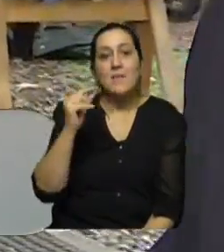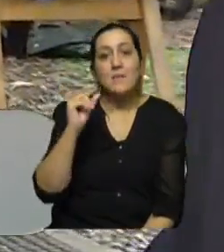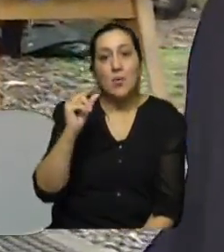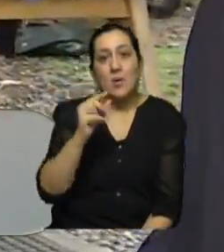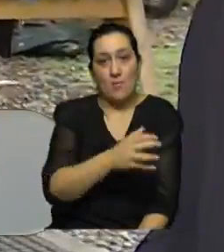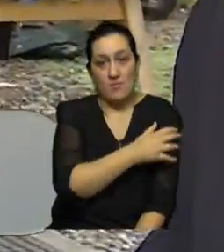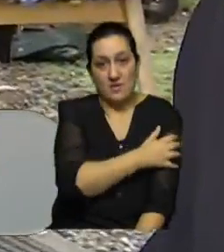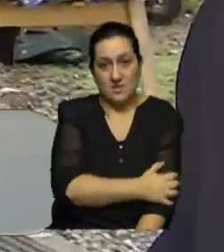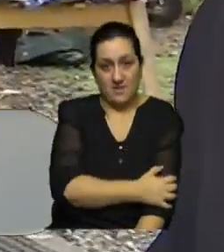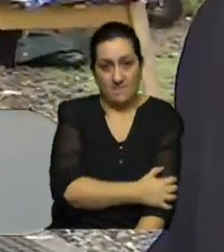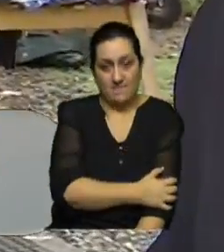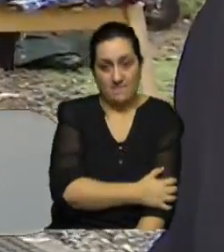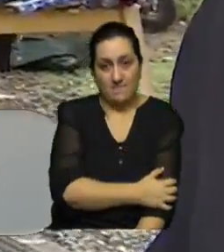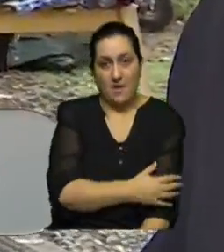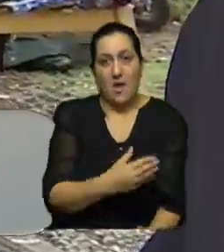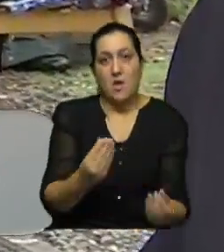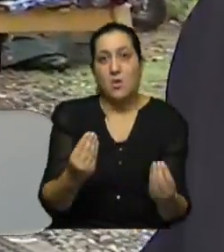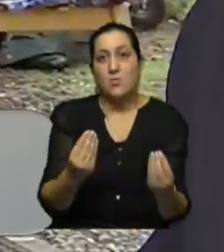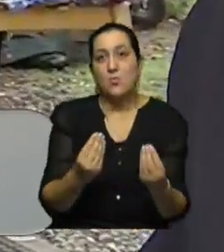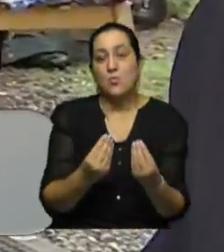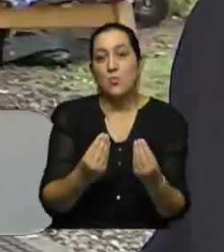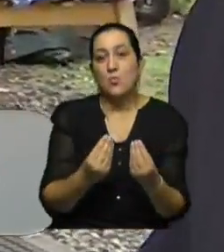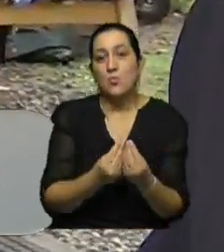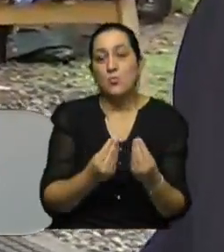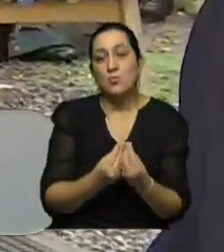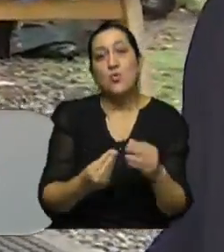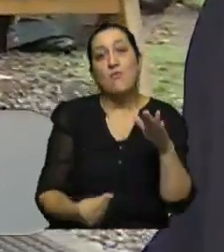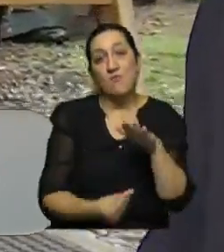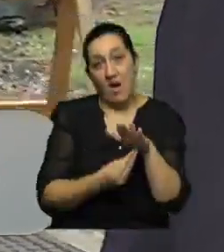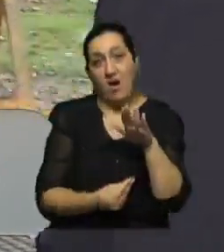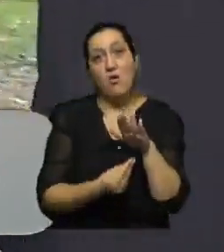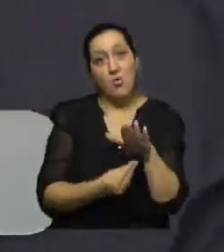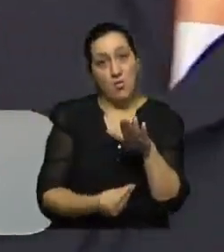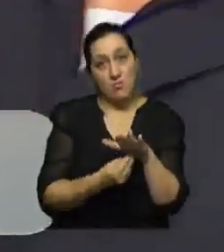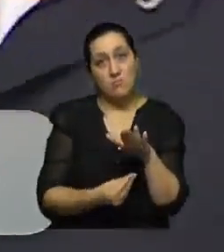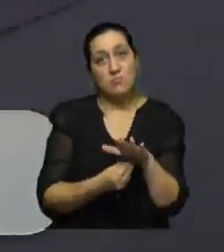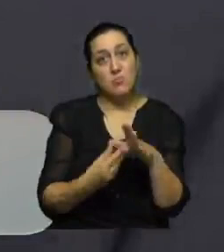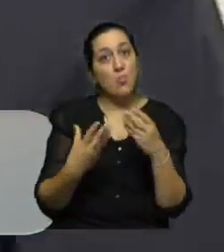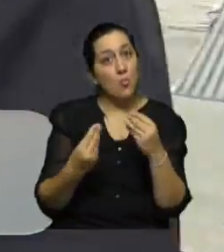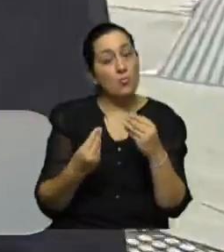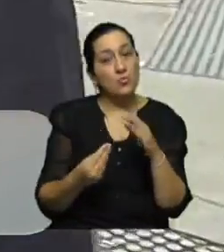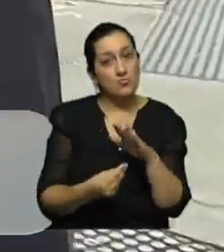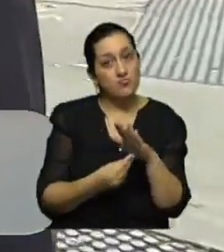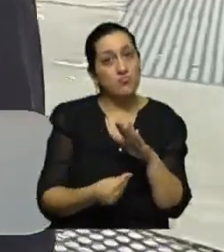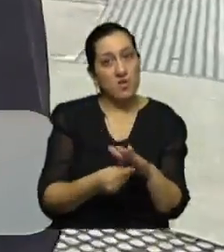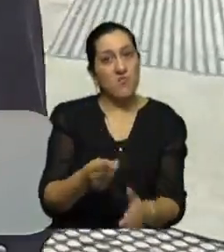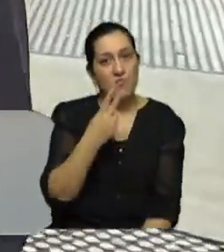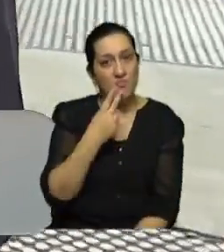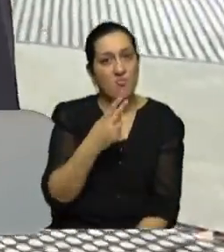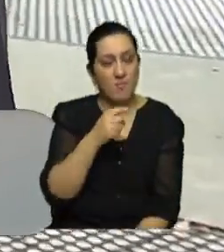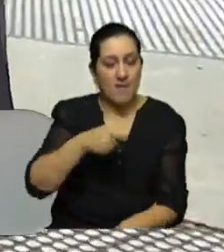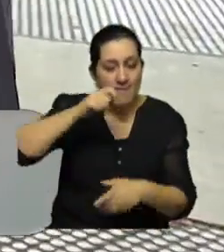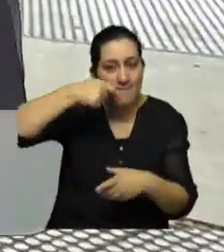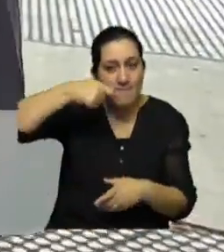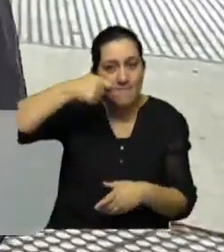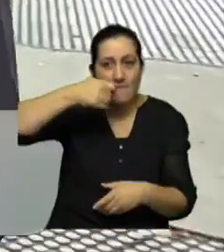pobreza. Hay mucha vagancia también, mucha gente que fuma, ¿no? Se fuma pasabase